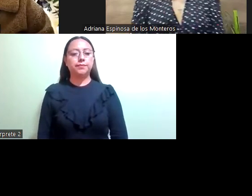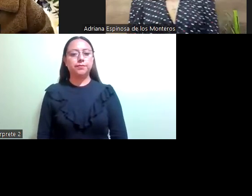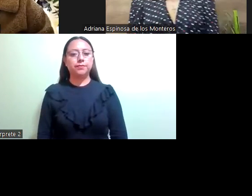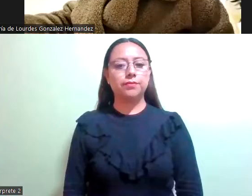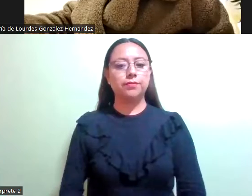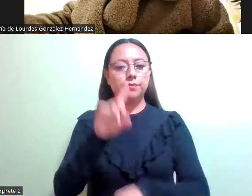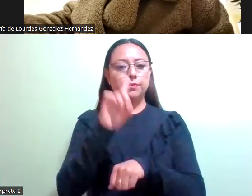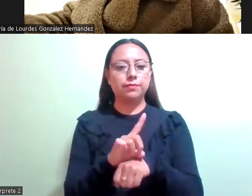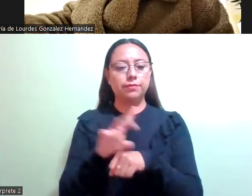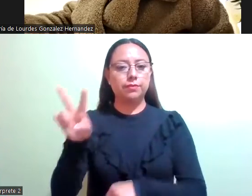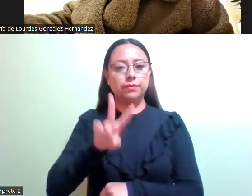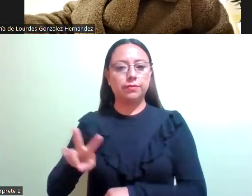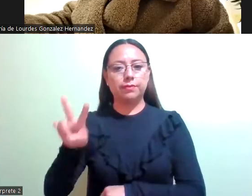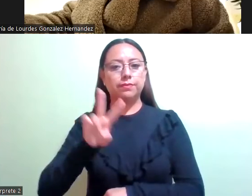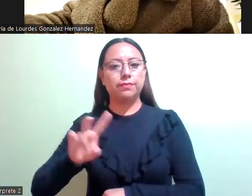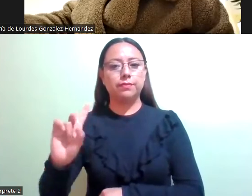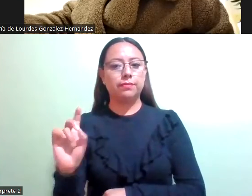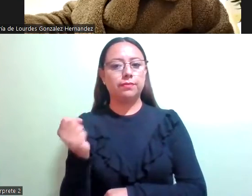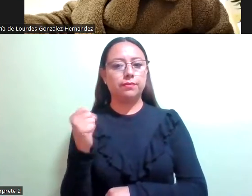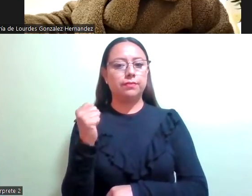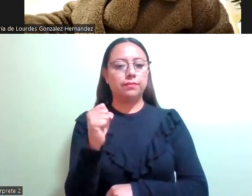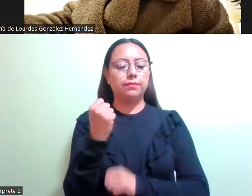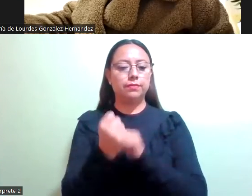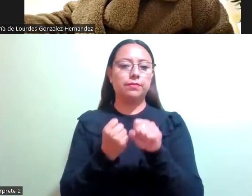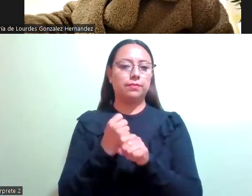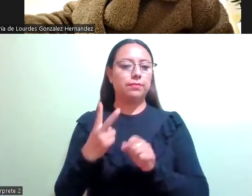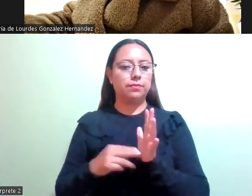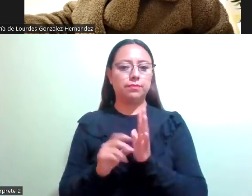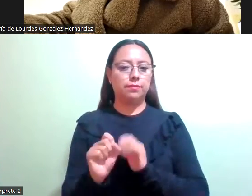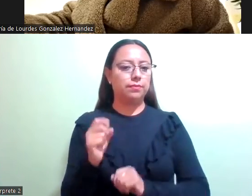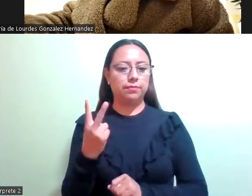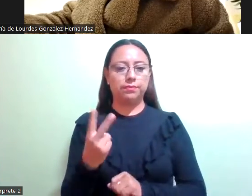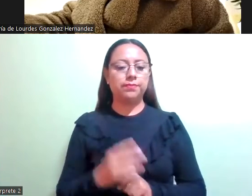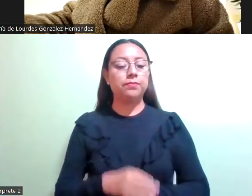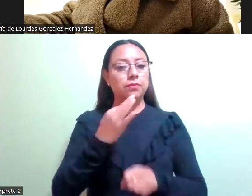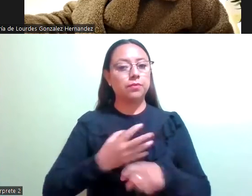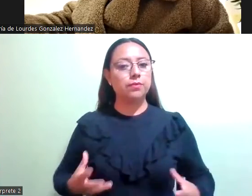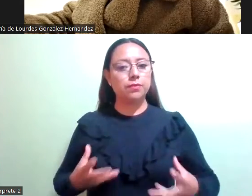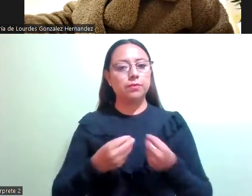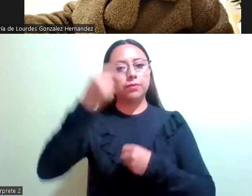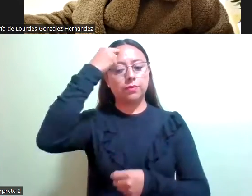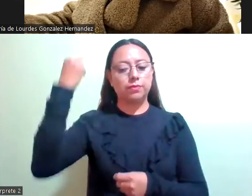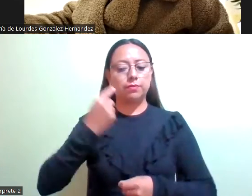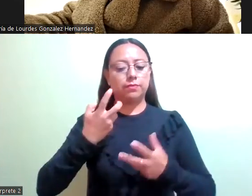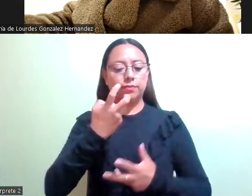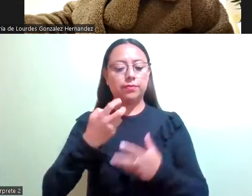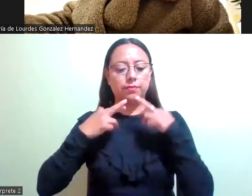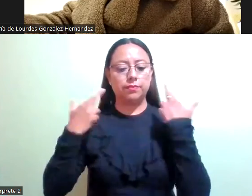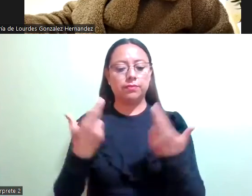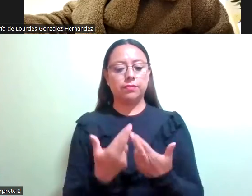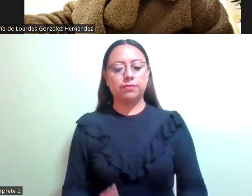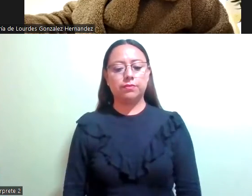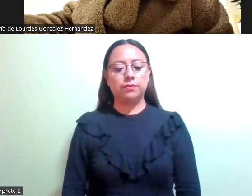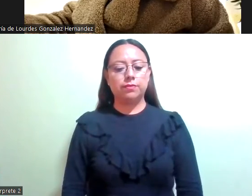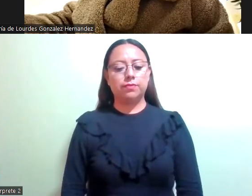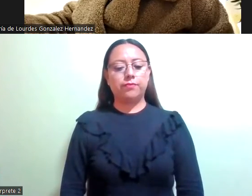del día viernes 30 de septiembre de 2022, nos reunimos a efecto de llevar a cabo por esta plataforma digital la